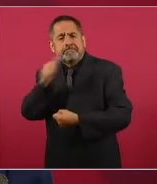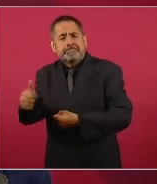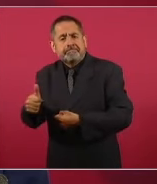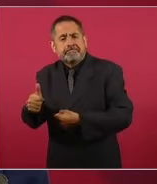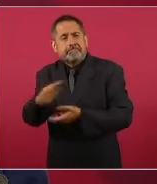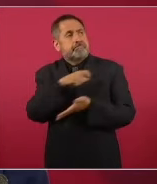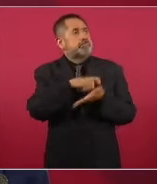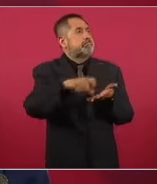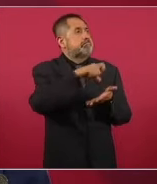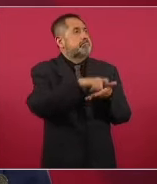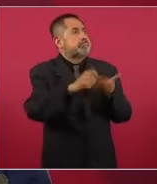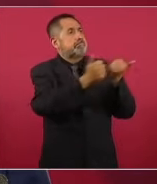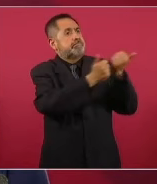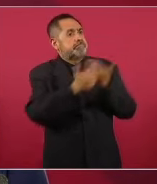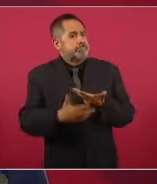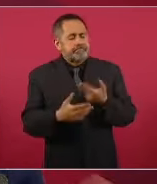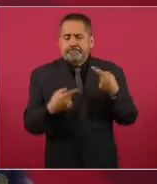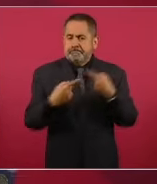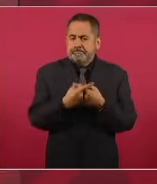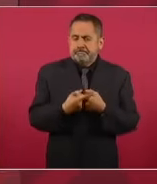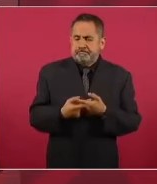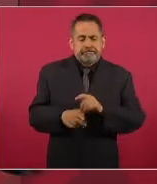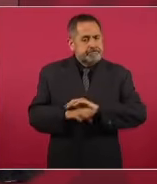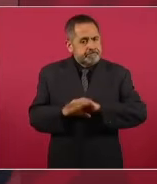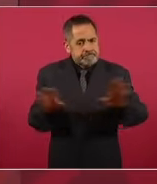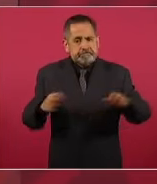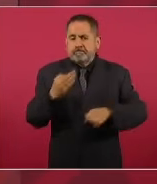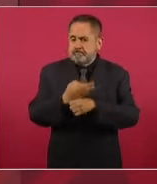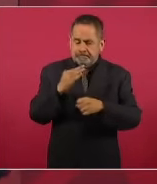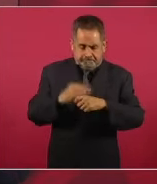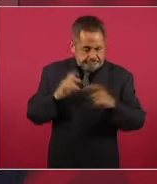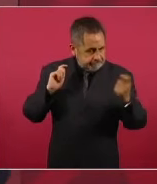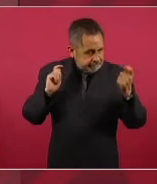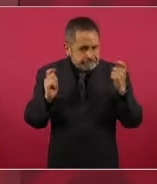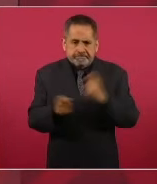Entonces, pues ahora estamos cambiando,